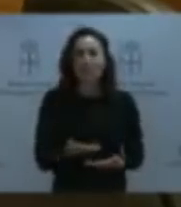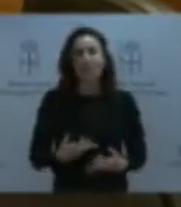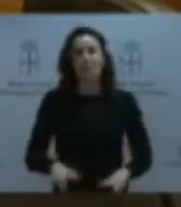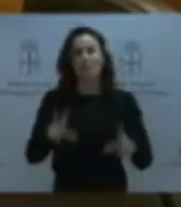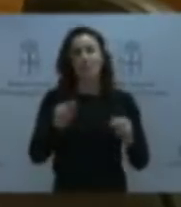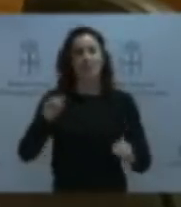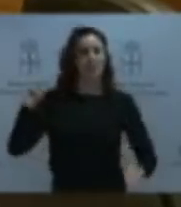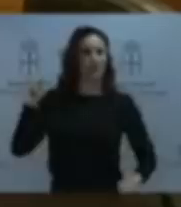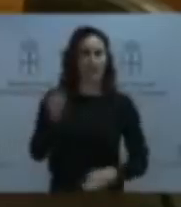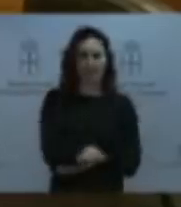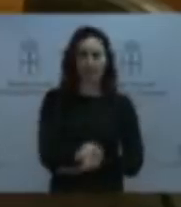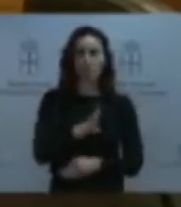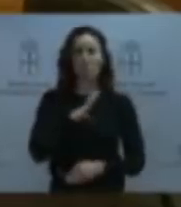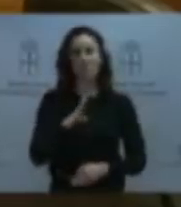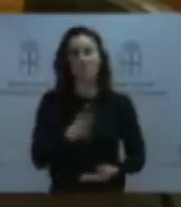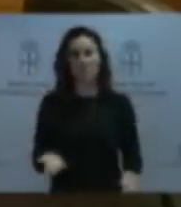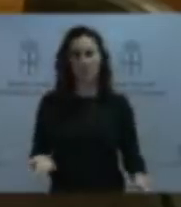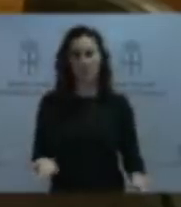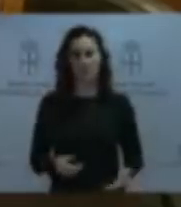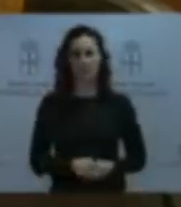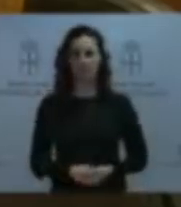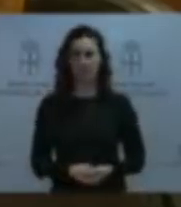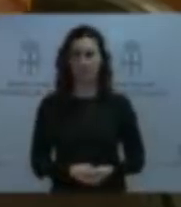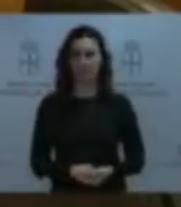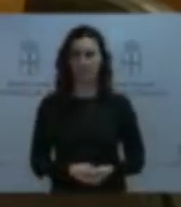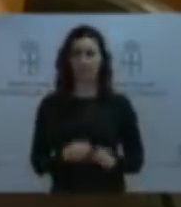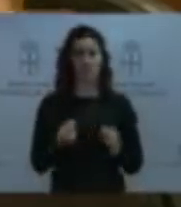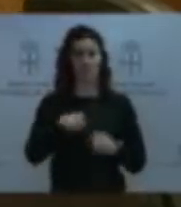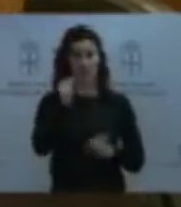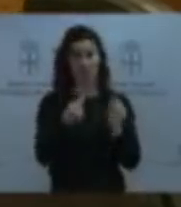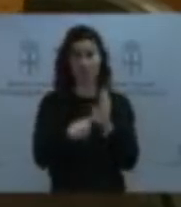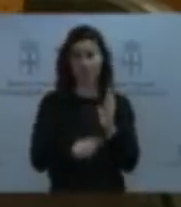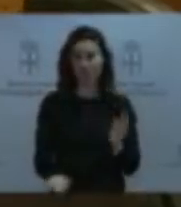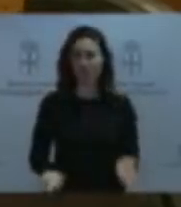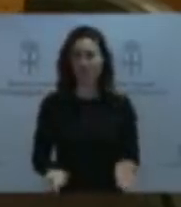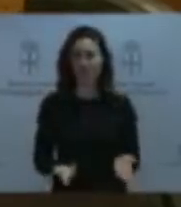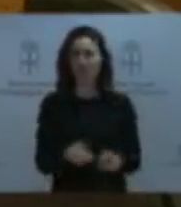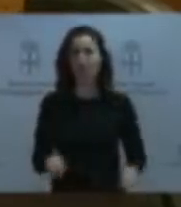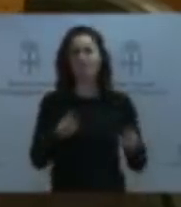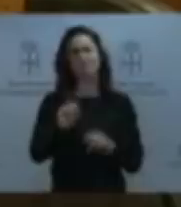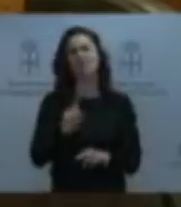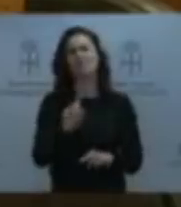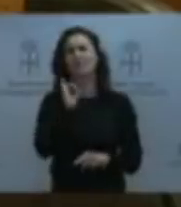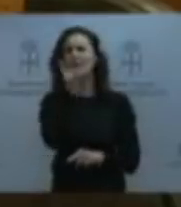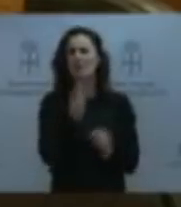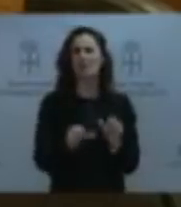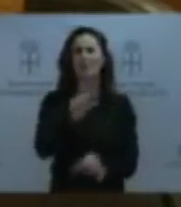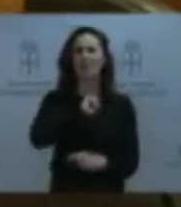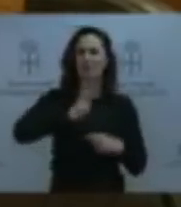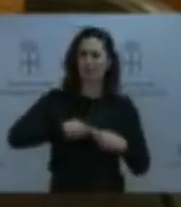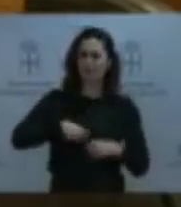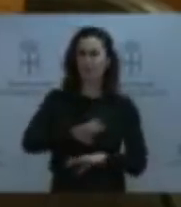sociedad asturiana, rectifique y, sobre todo, no repita los errores de quien precedió en el cargo, porque emular la torpeza